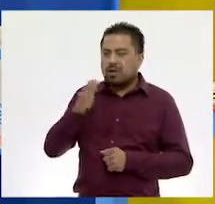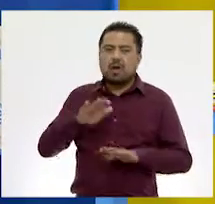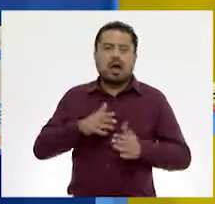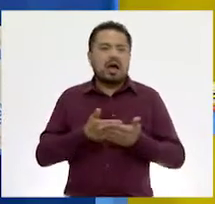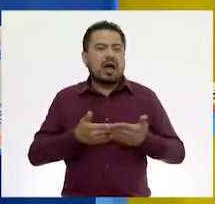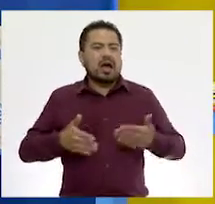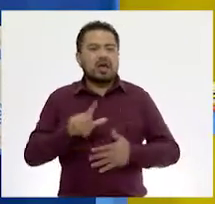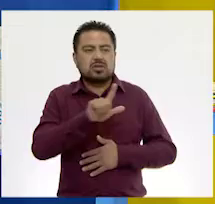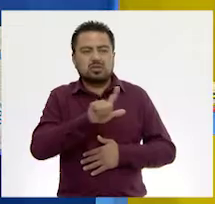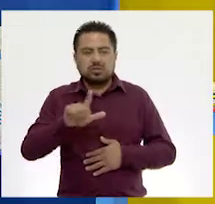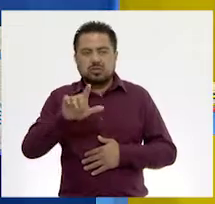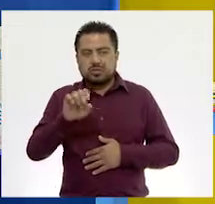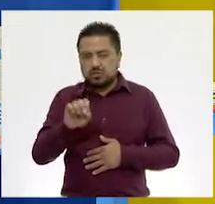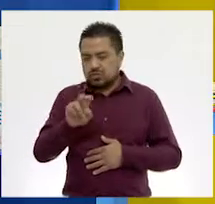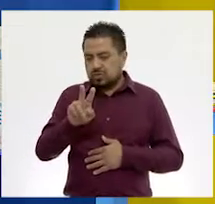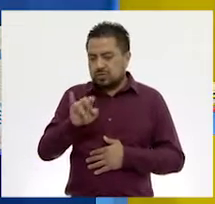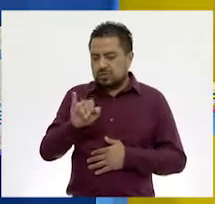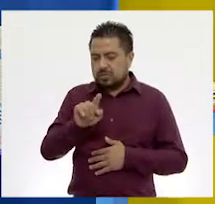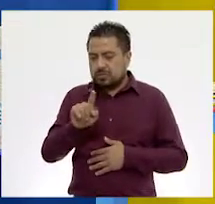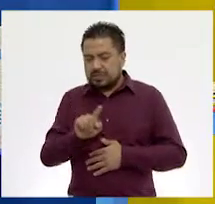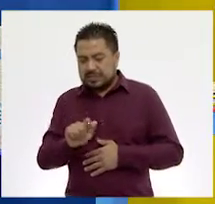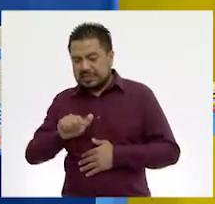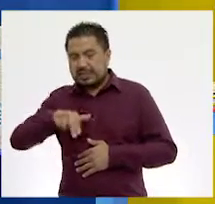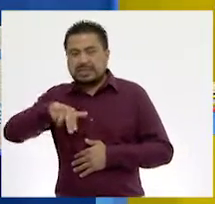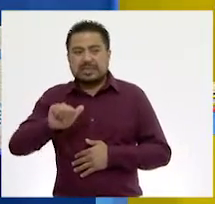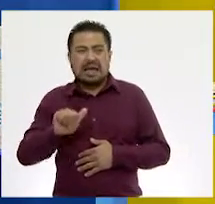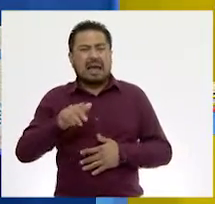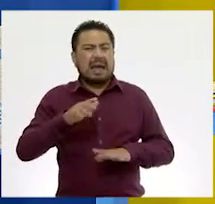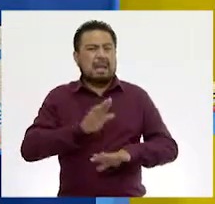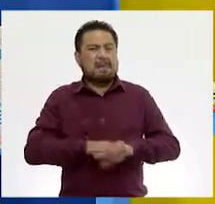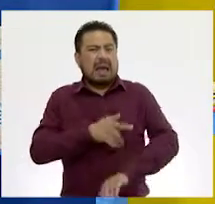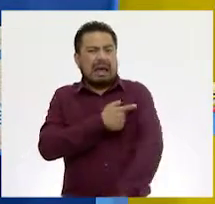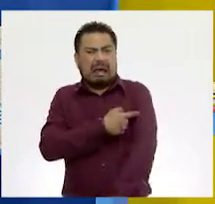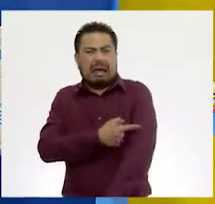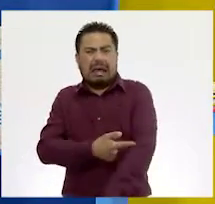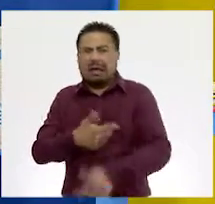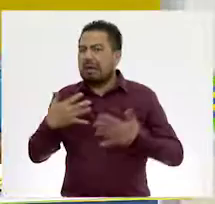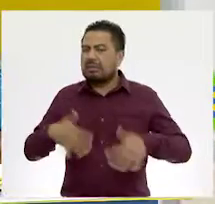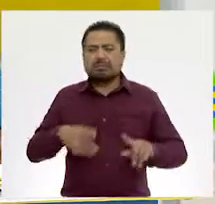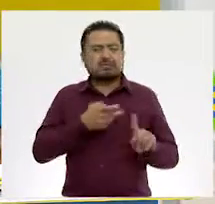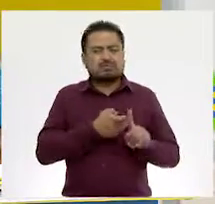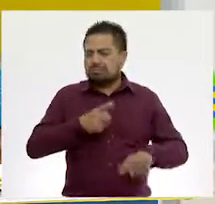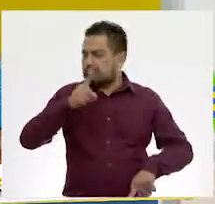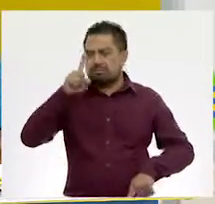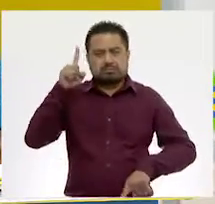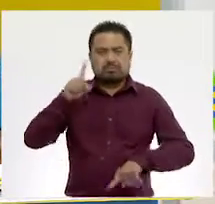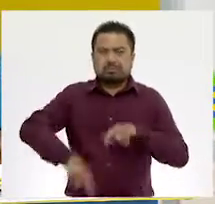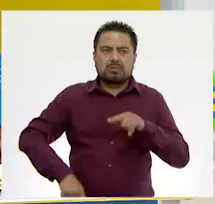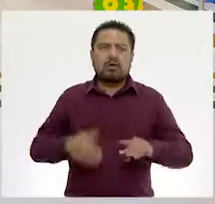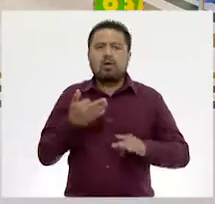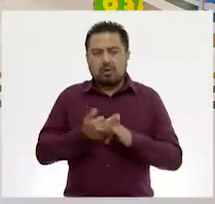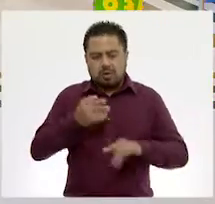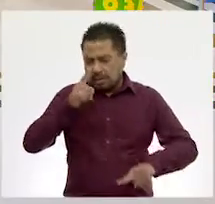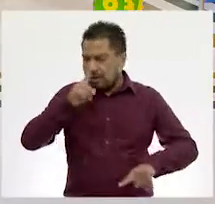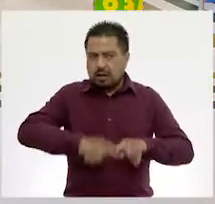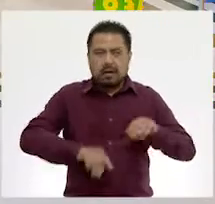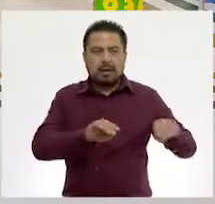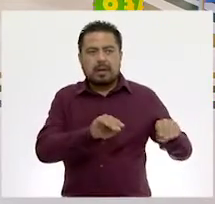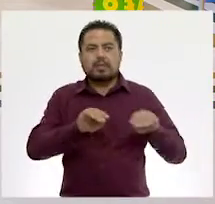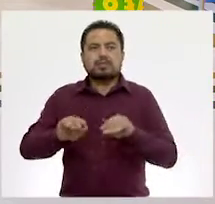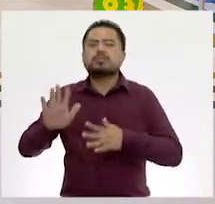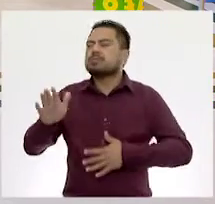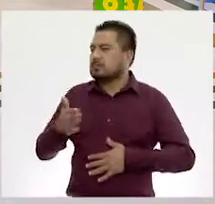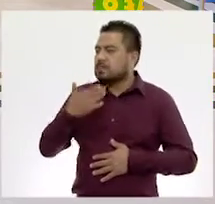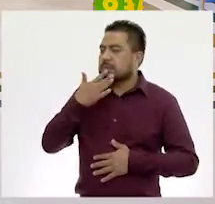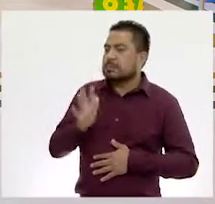Llovizna. Pues llovizna sí es una palabra larga, ¿verdad? Ah, entonces, esa tampoco es. Esa la vamos a eliminar. Así es. Muy